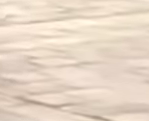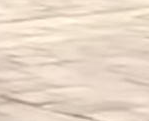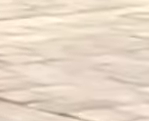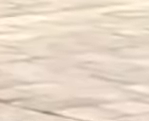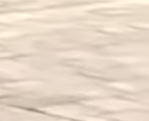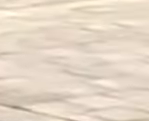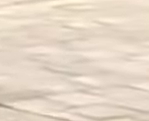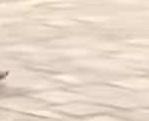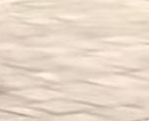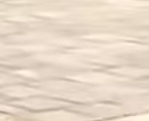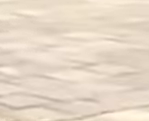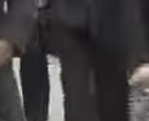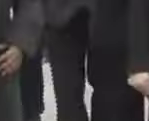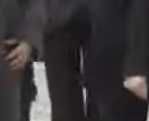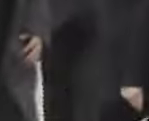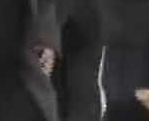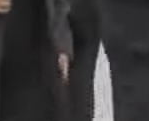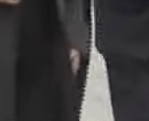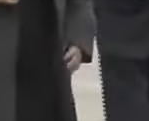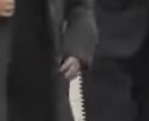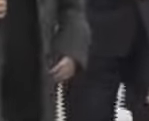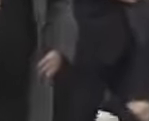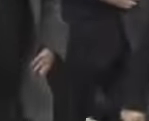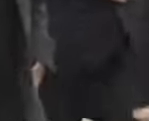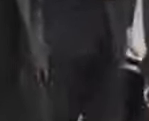los acompaña, Omar.